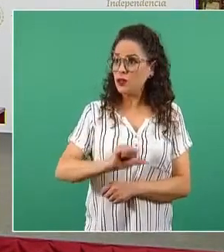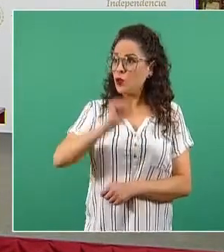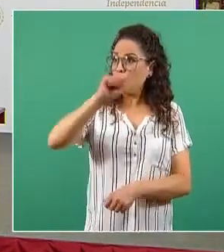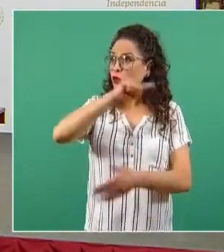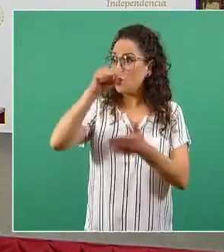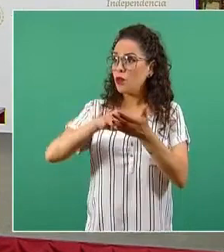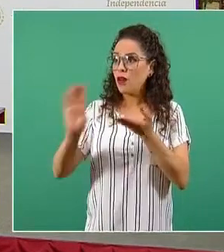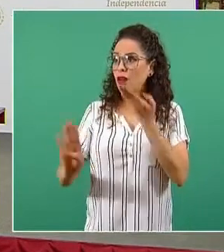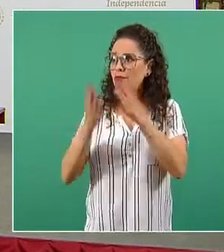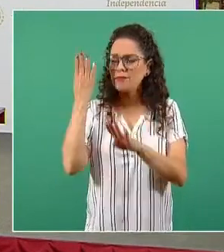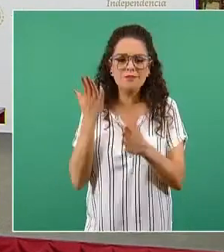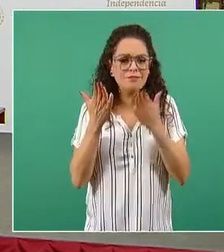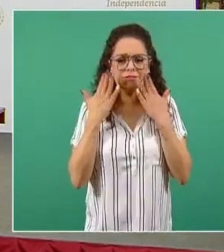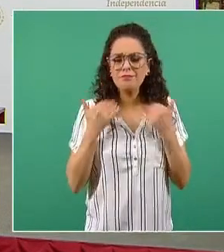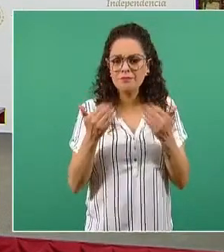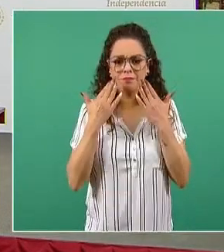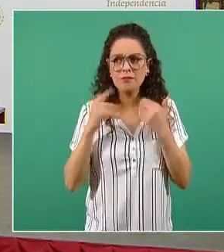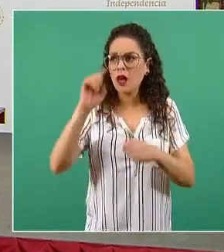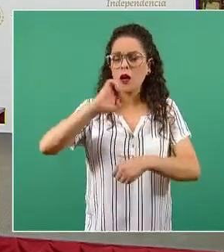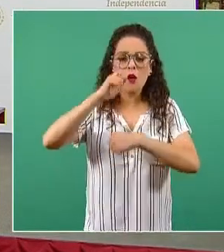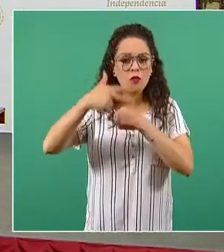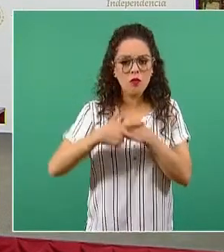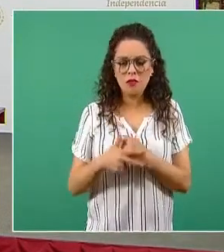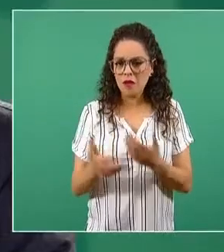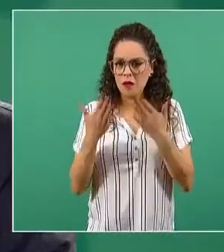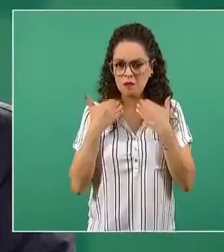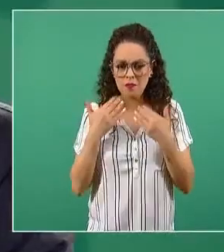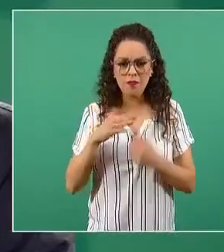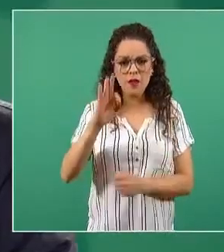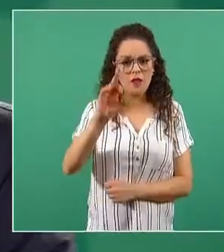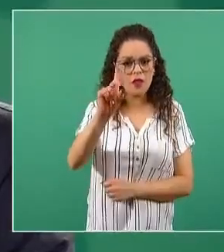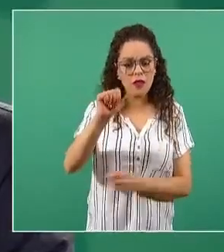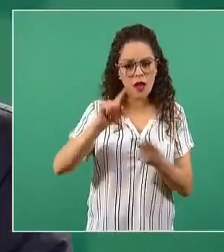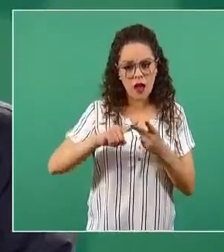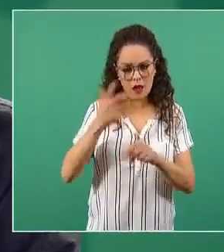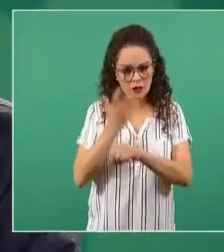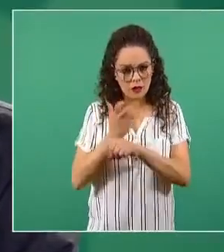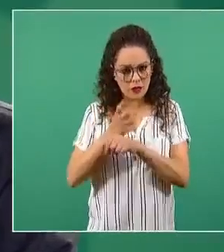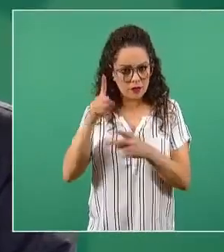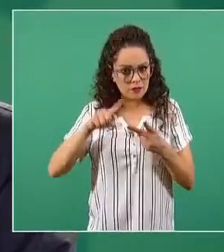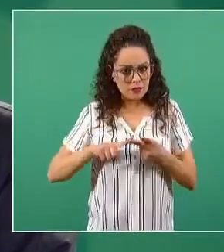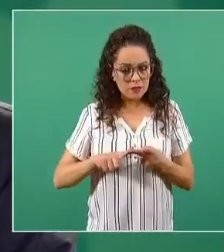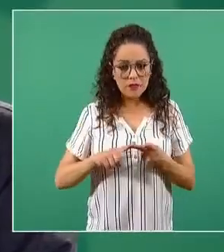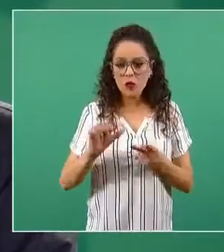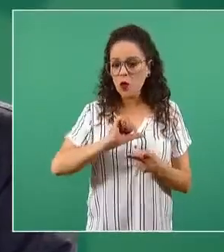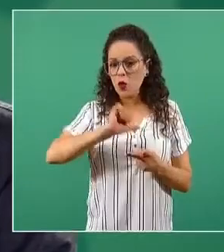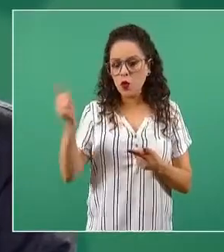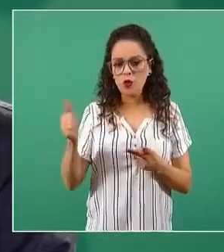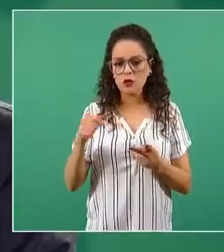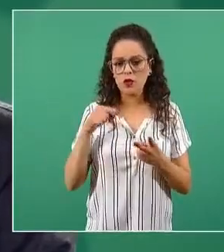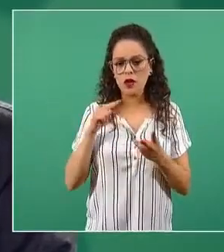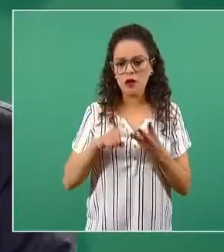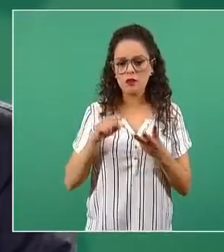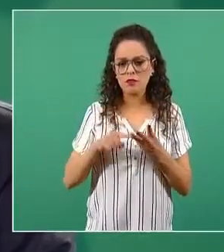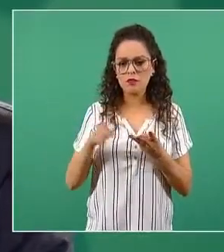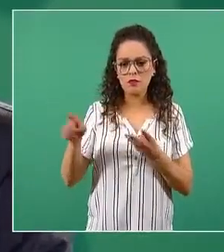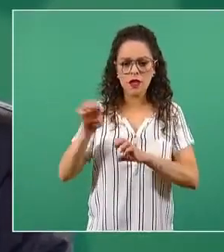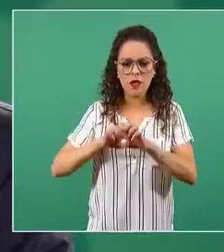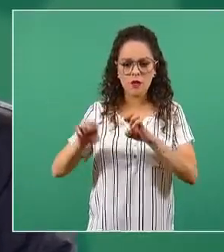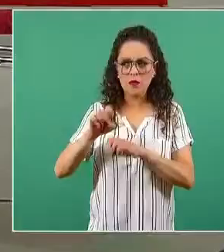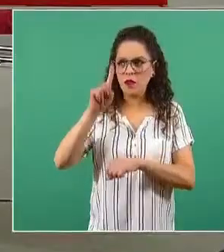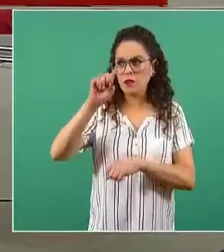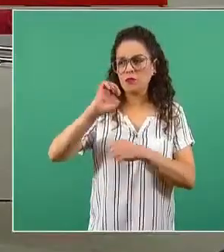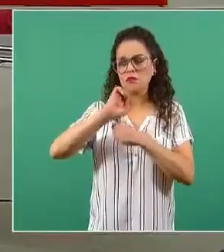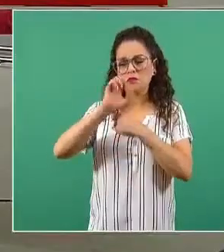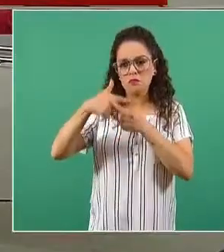La Agencia Europea de Medicamentos, la agencia de la FDA de Estados Unidos, otras agencias europeas de alto desempeño, o